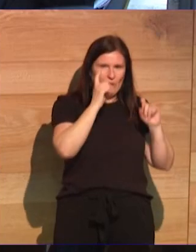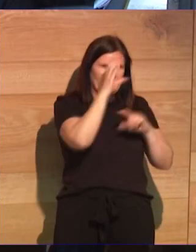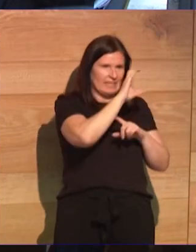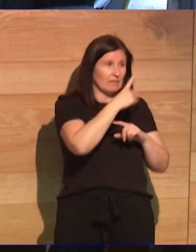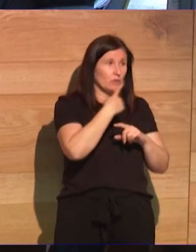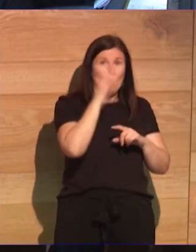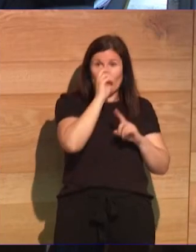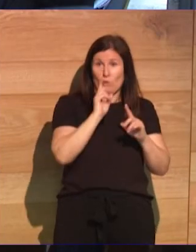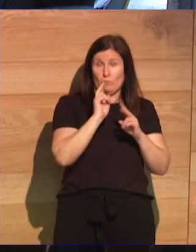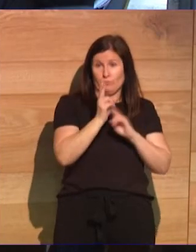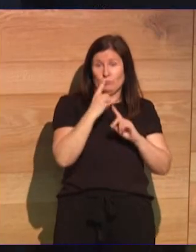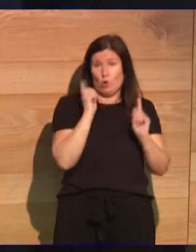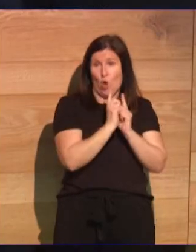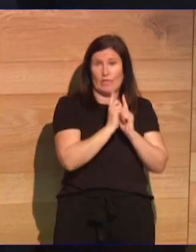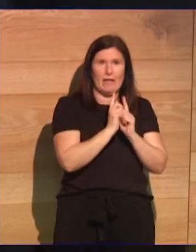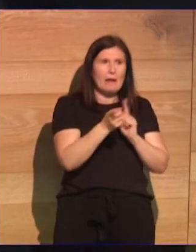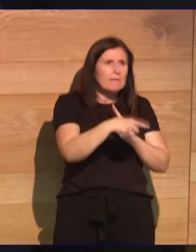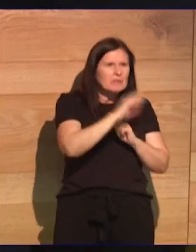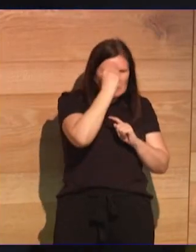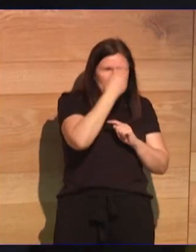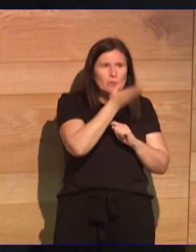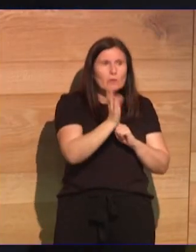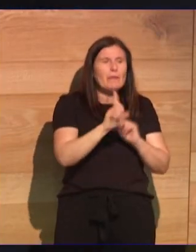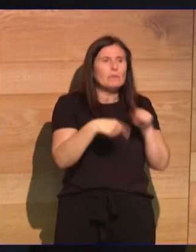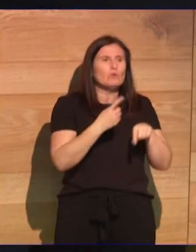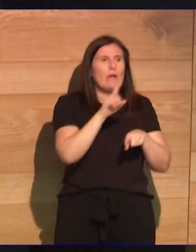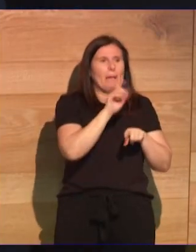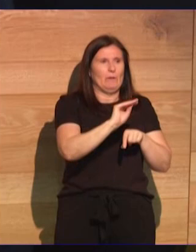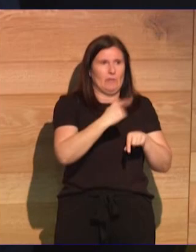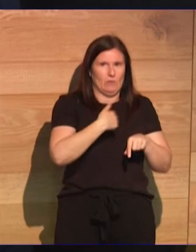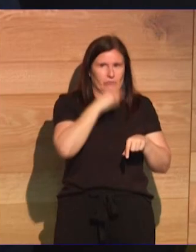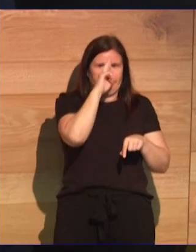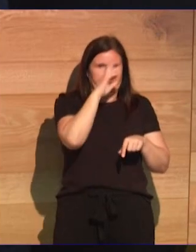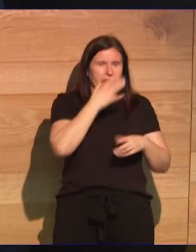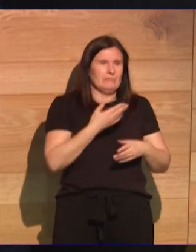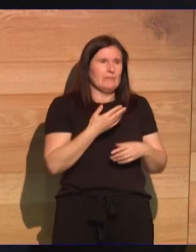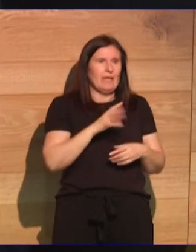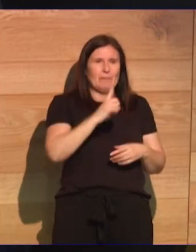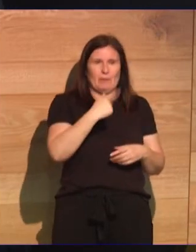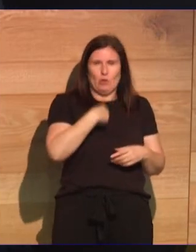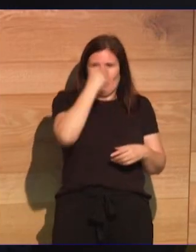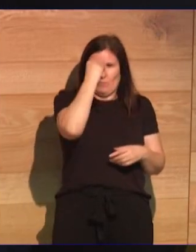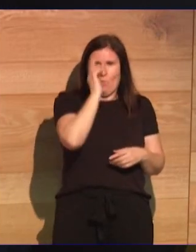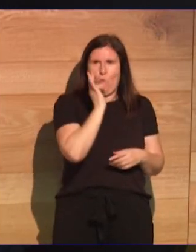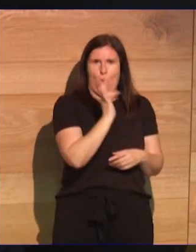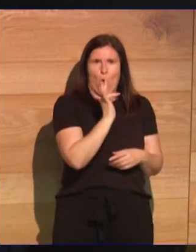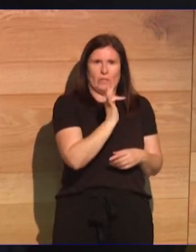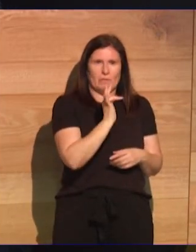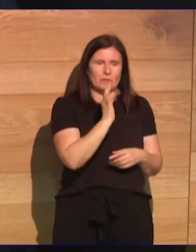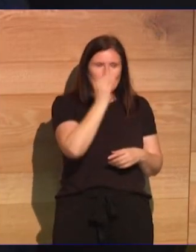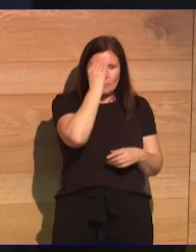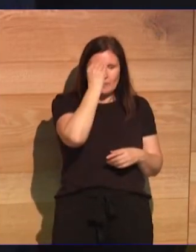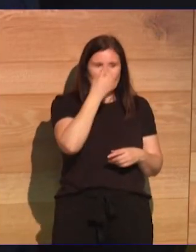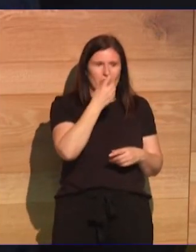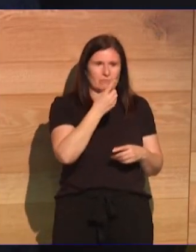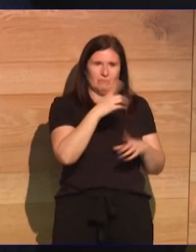muy corta y a ver qué opinan, y después una pregunta que me preocupa. En principio soy positivo, creo que la humanidad se va a